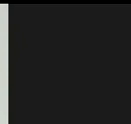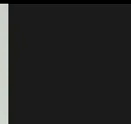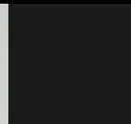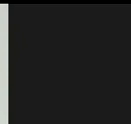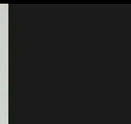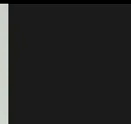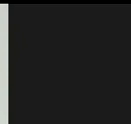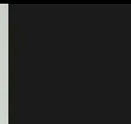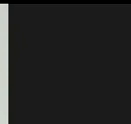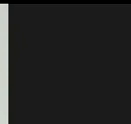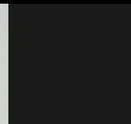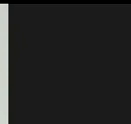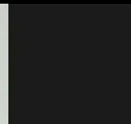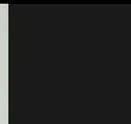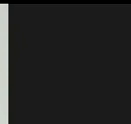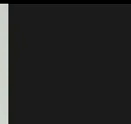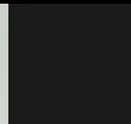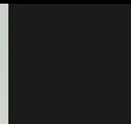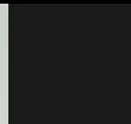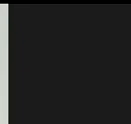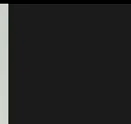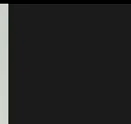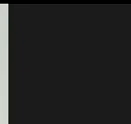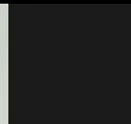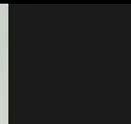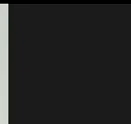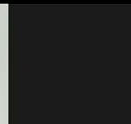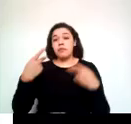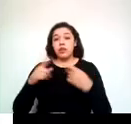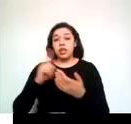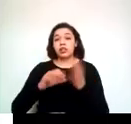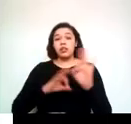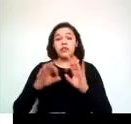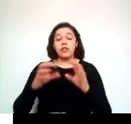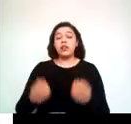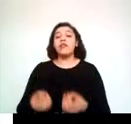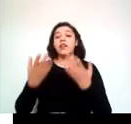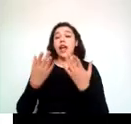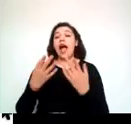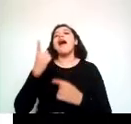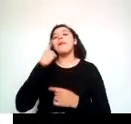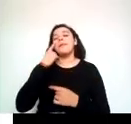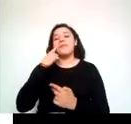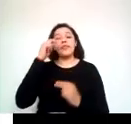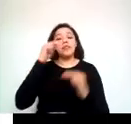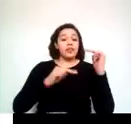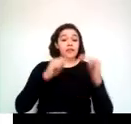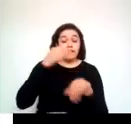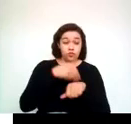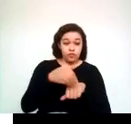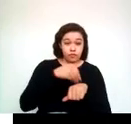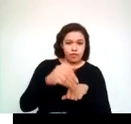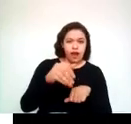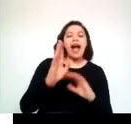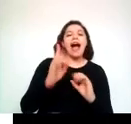¿Por qué es importante saber cuántos colaboradores tenemos? Pues porque dependiendo de eso, vamos a tener que aplicar